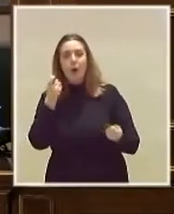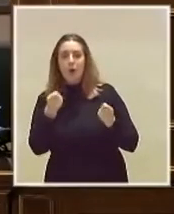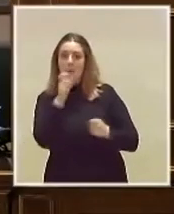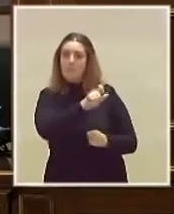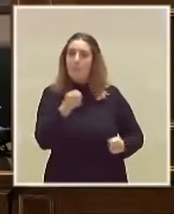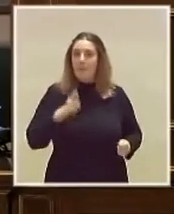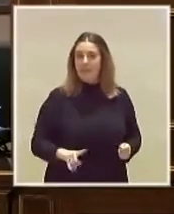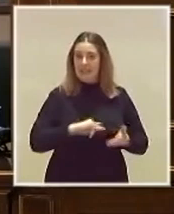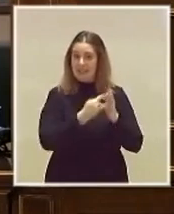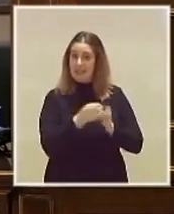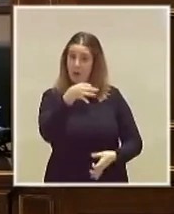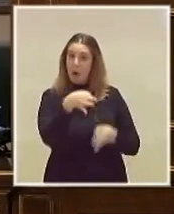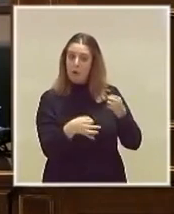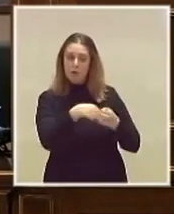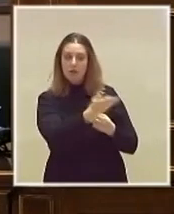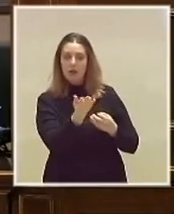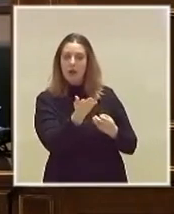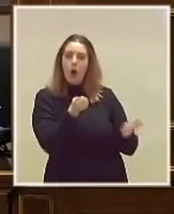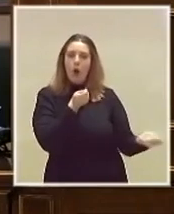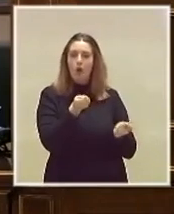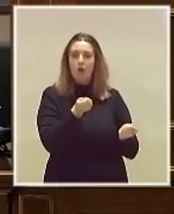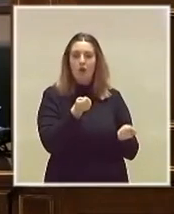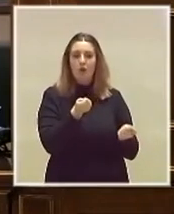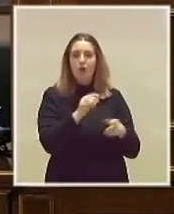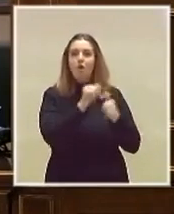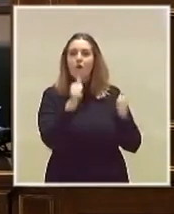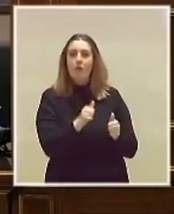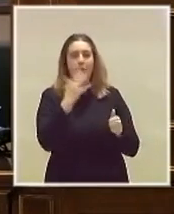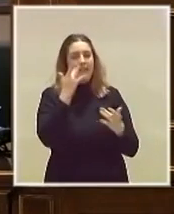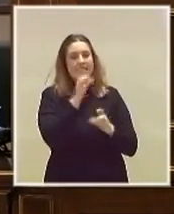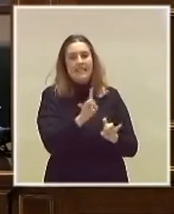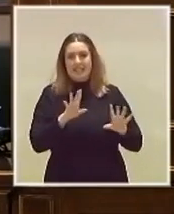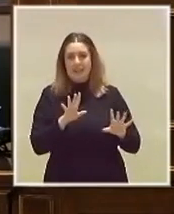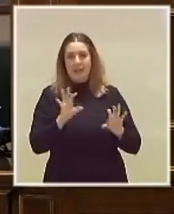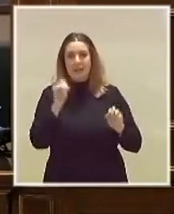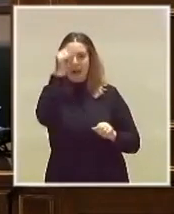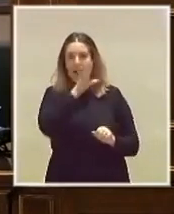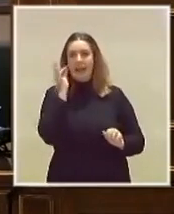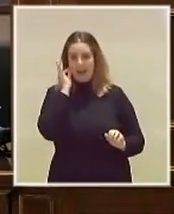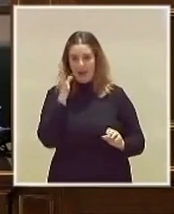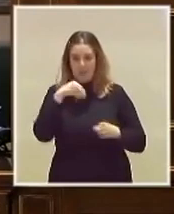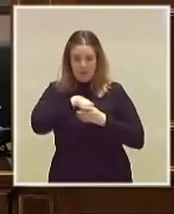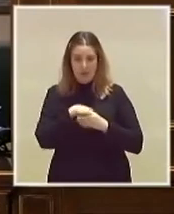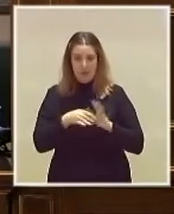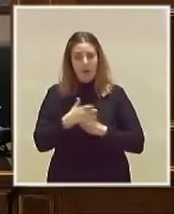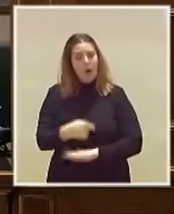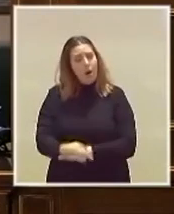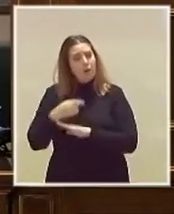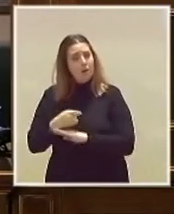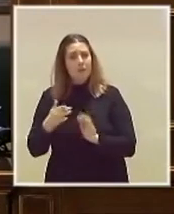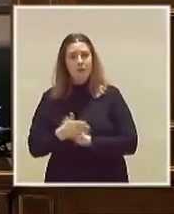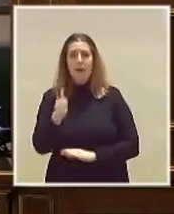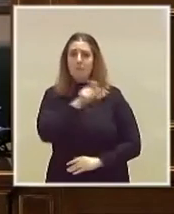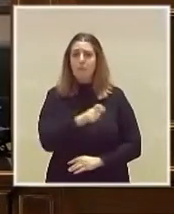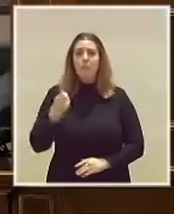profesionales de los sistemas de justicia manejen los casos de una manera sensible al género. Por tanto, es nuestra obligación garantizar que los y las